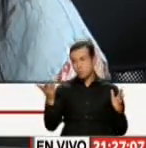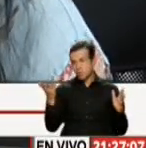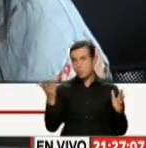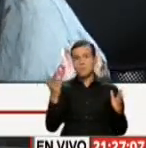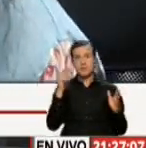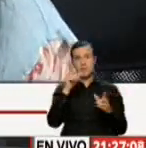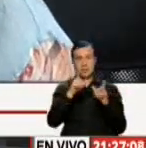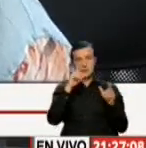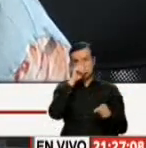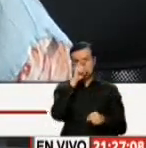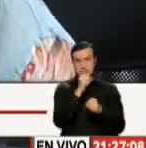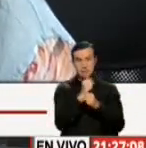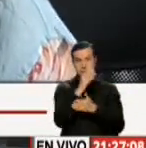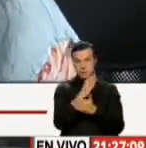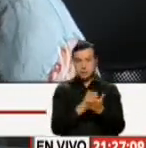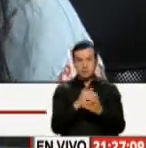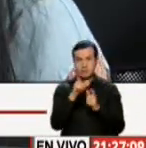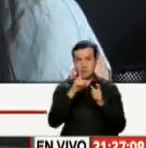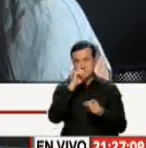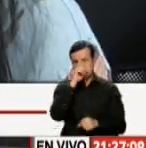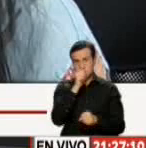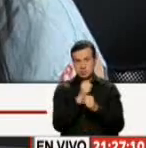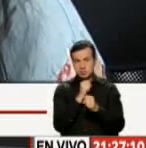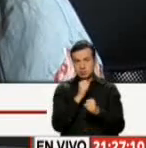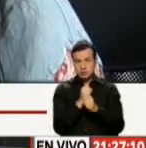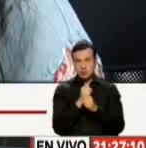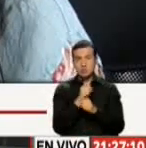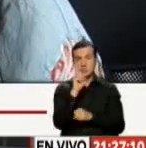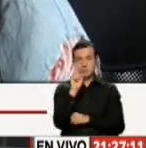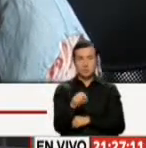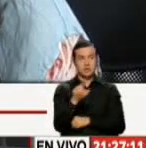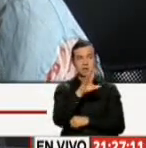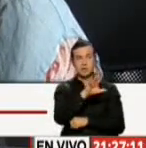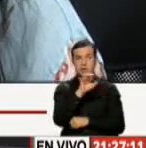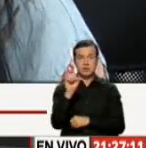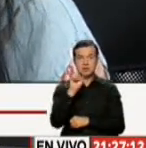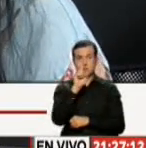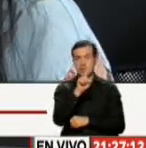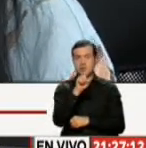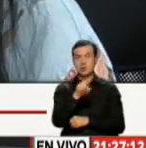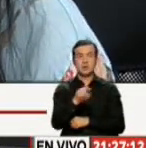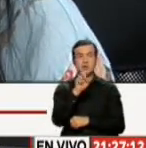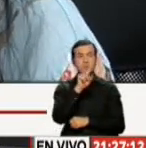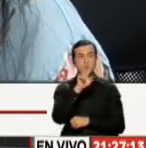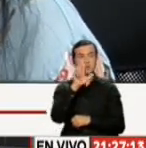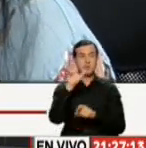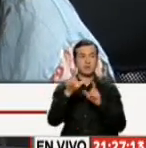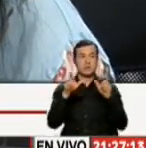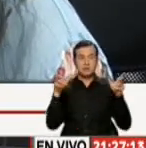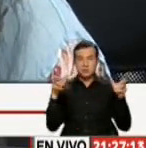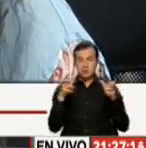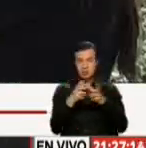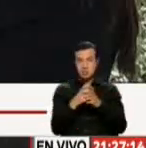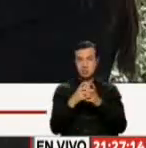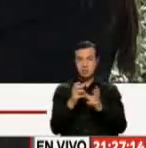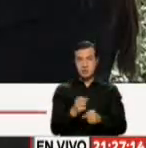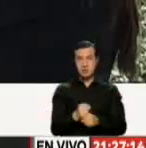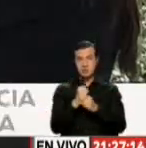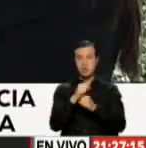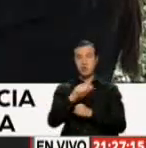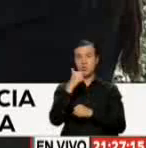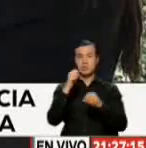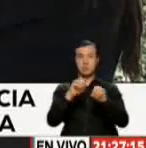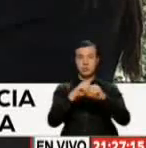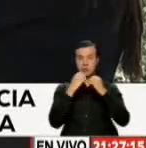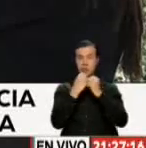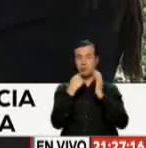del personal, la mitad aproximadamente, son más de 1.520, 1.526 agentes de seguridad penitenciaria. También hay